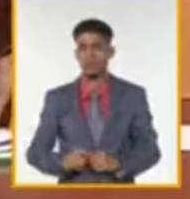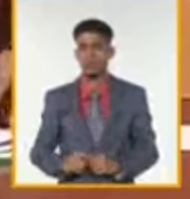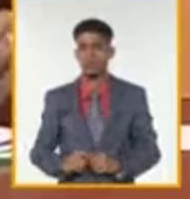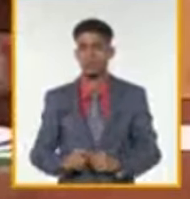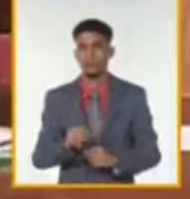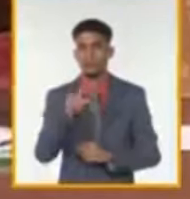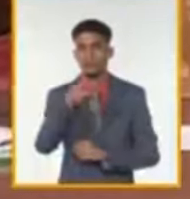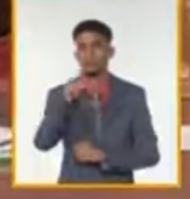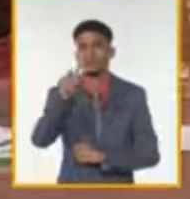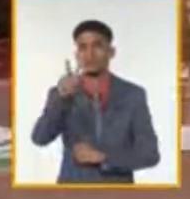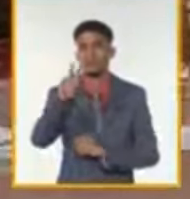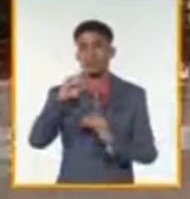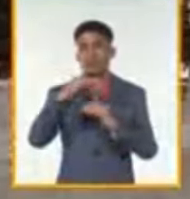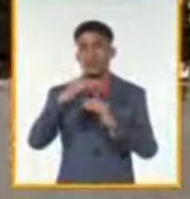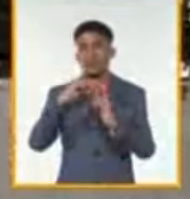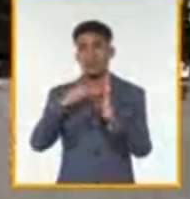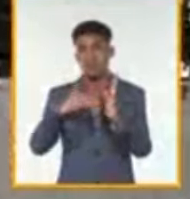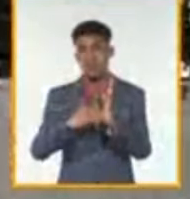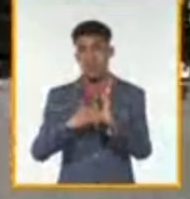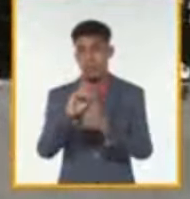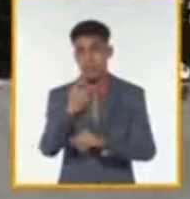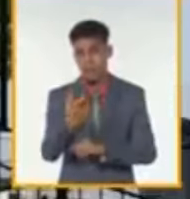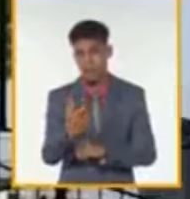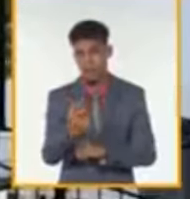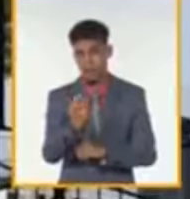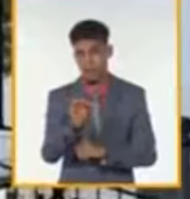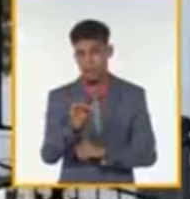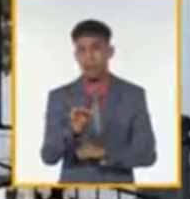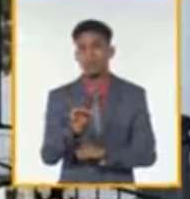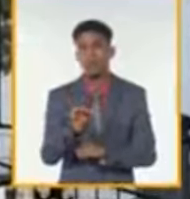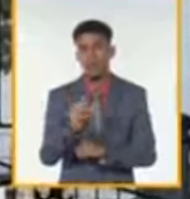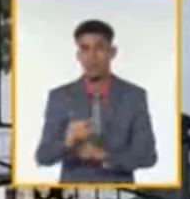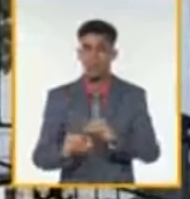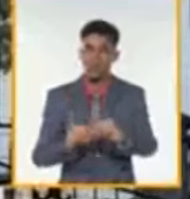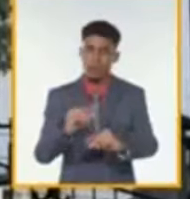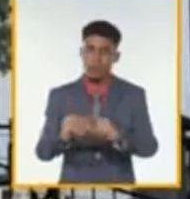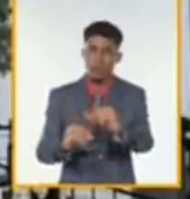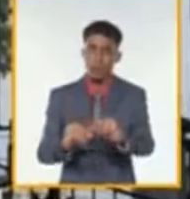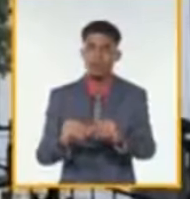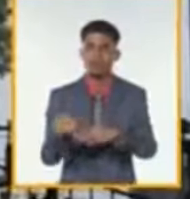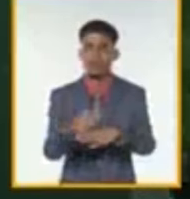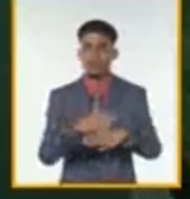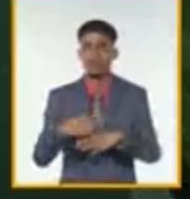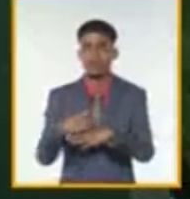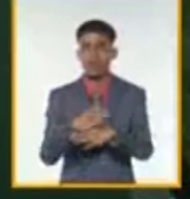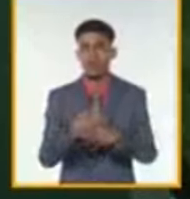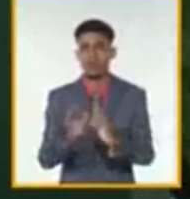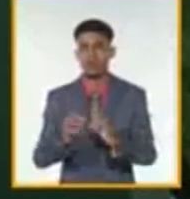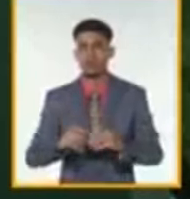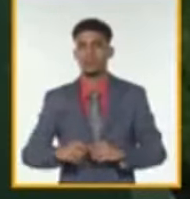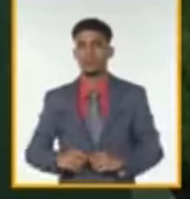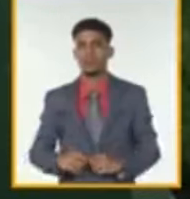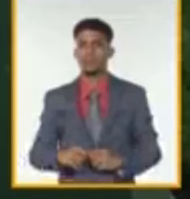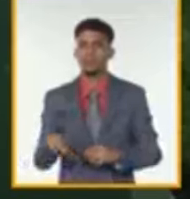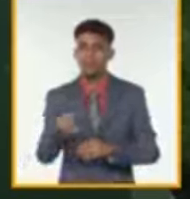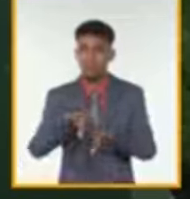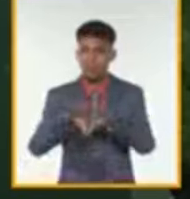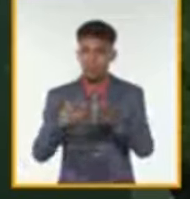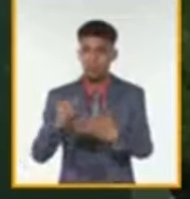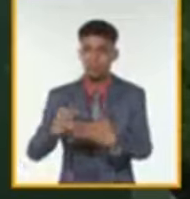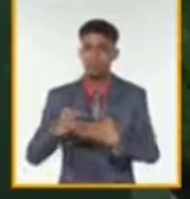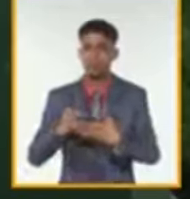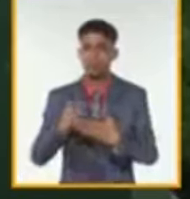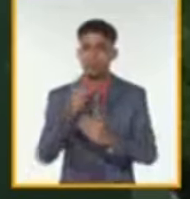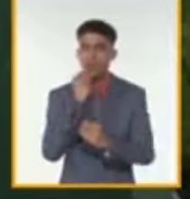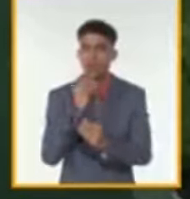112 millones de pesos que también pretendemos recaudar por la contribución territorial el llamado 1% que también nos ayudaría a nosotros poder